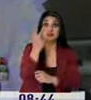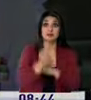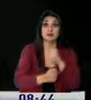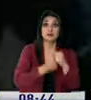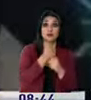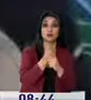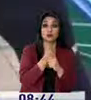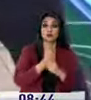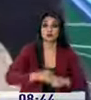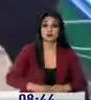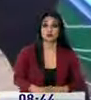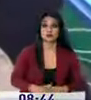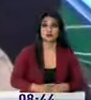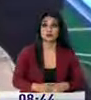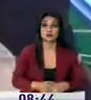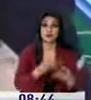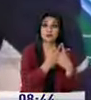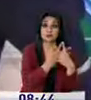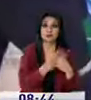de libertad.